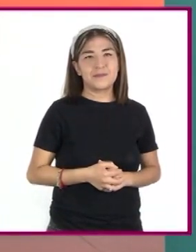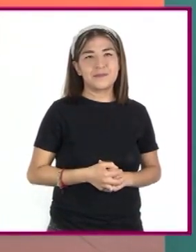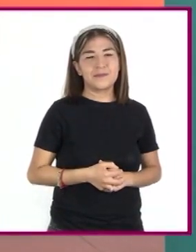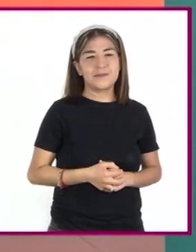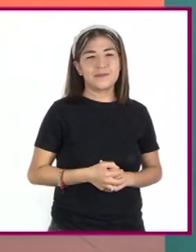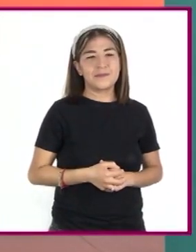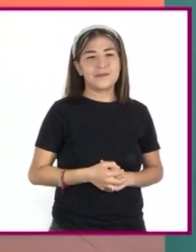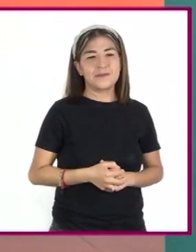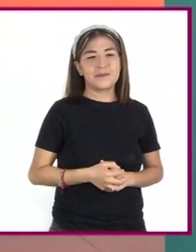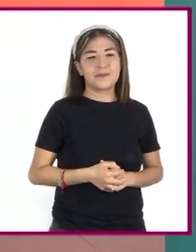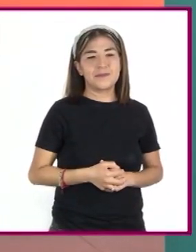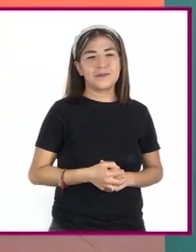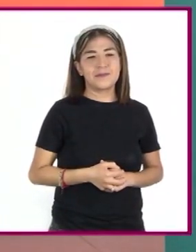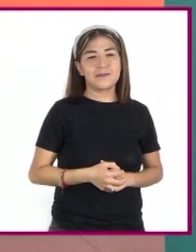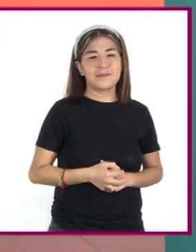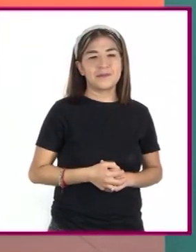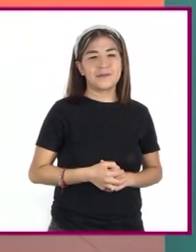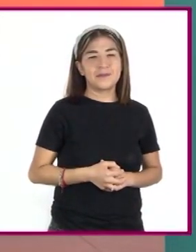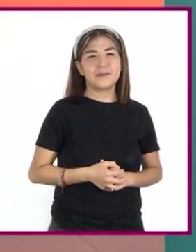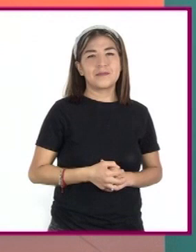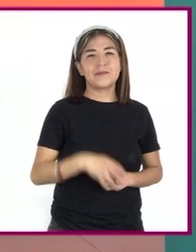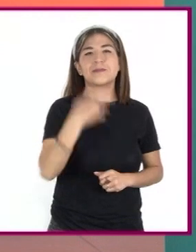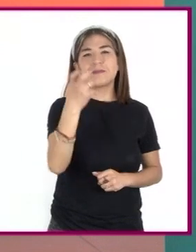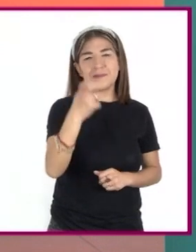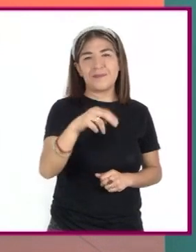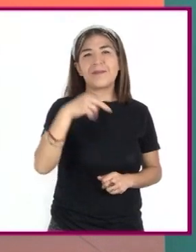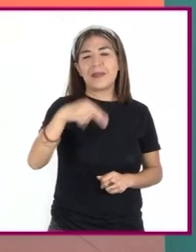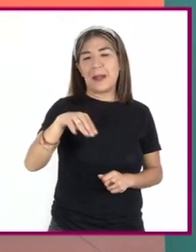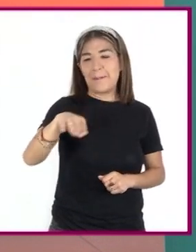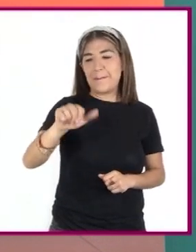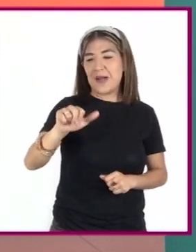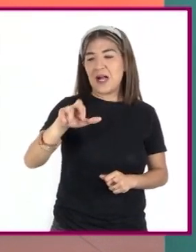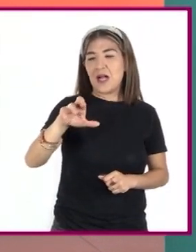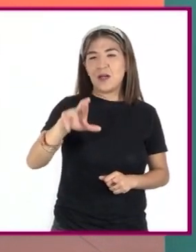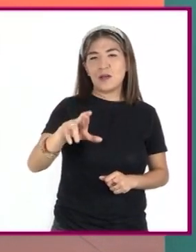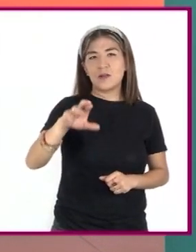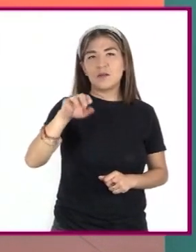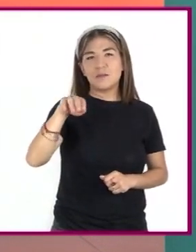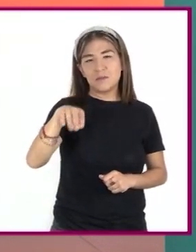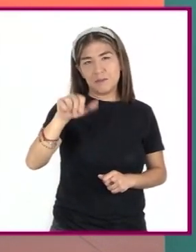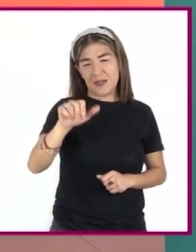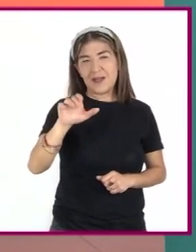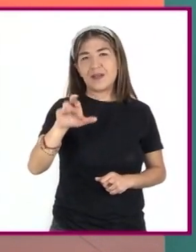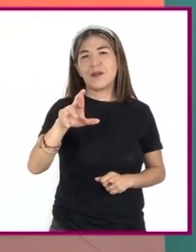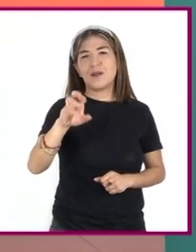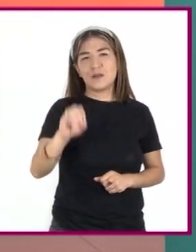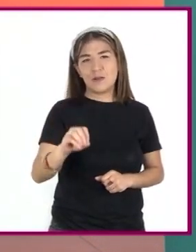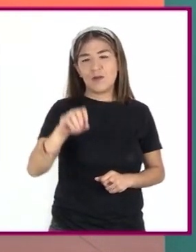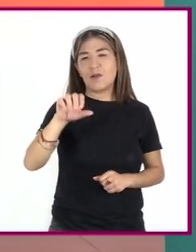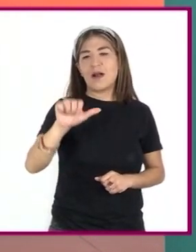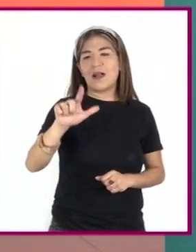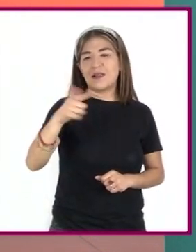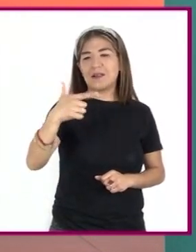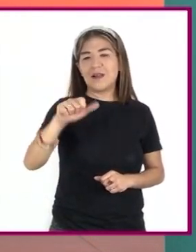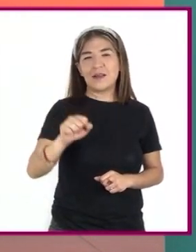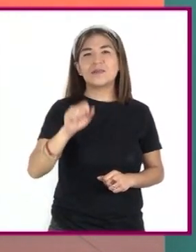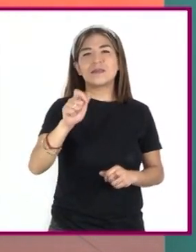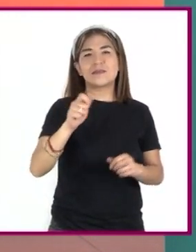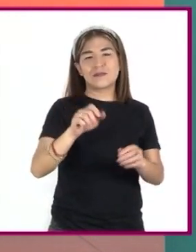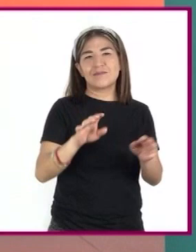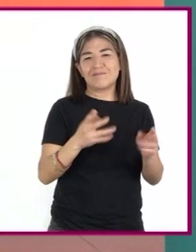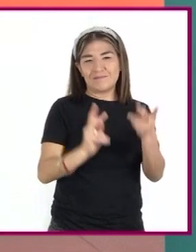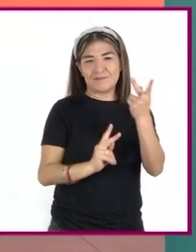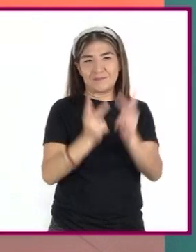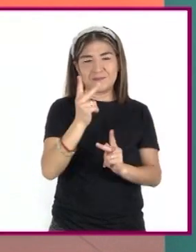Así es, las macroalgas. Como en este caso, que traemos una alga, vamos